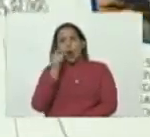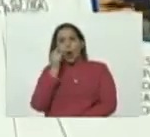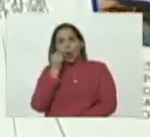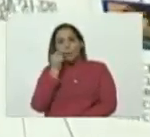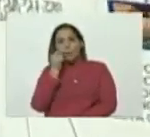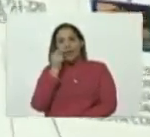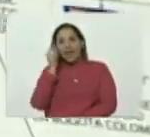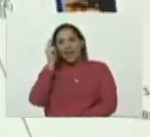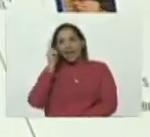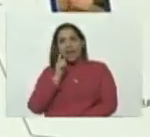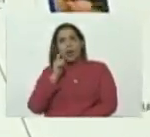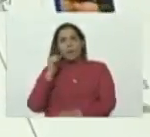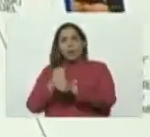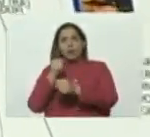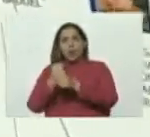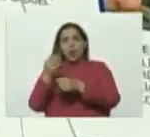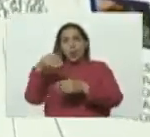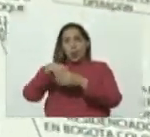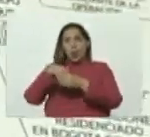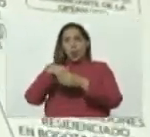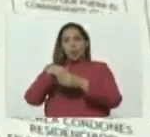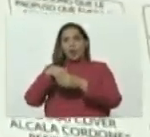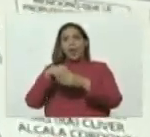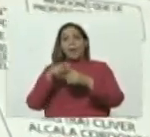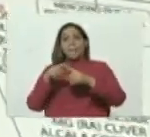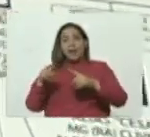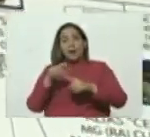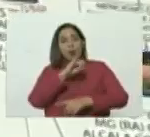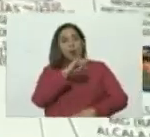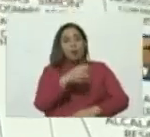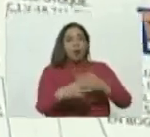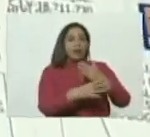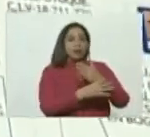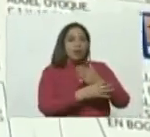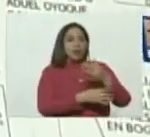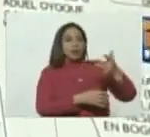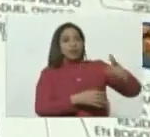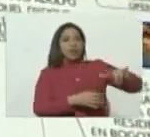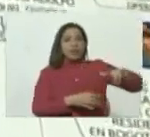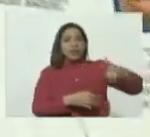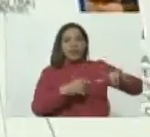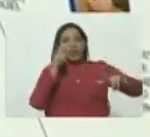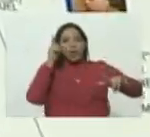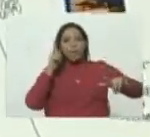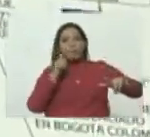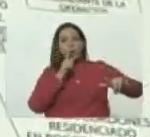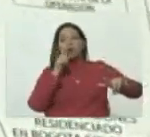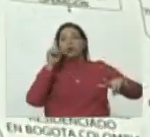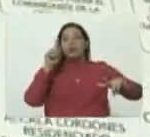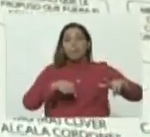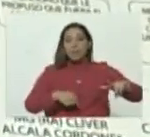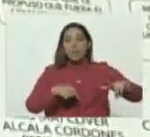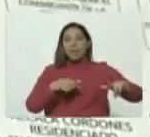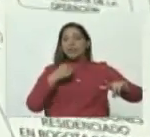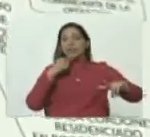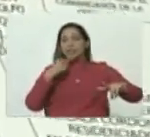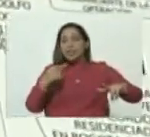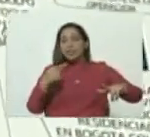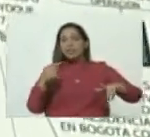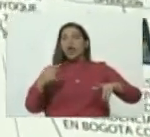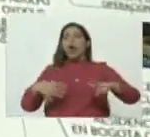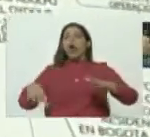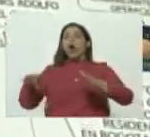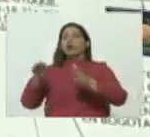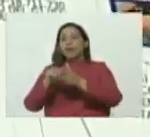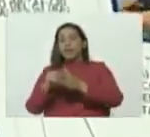López y que Guaidó es un títere de Leopoldo López. También señalan de nuevo,